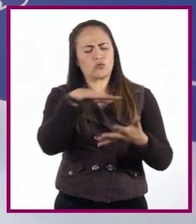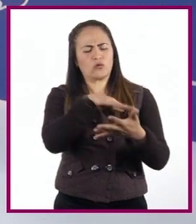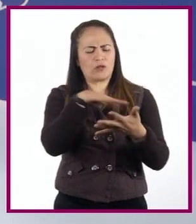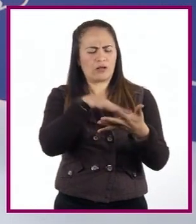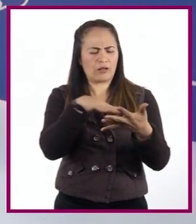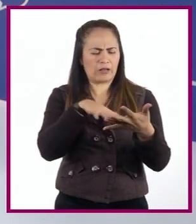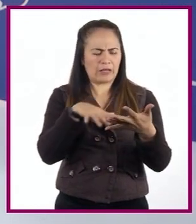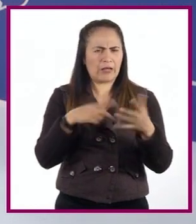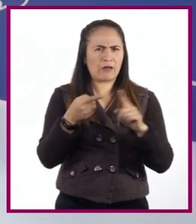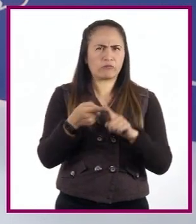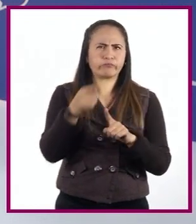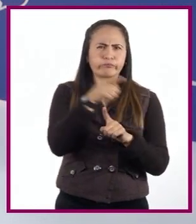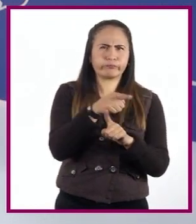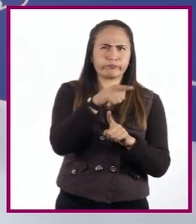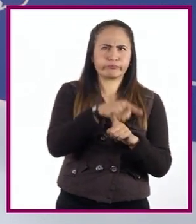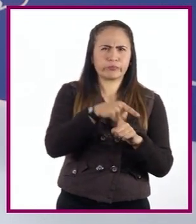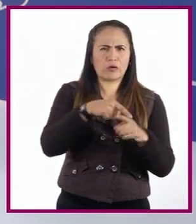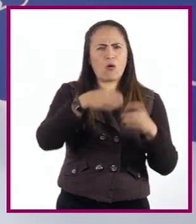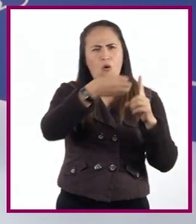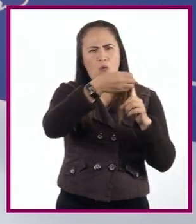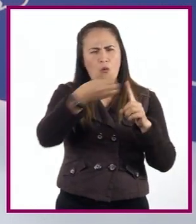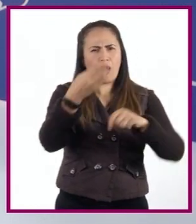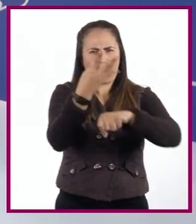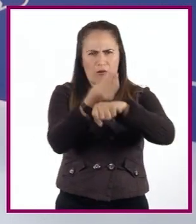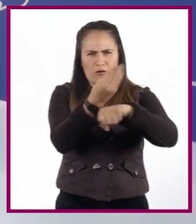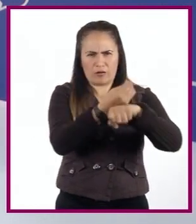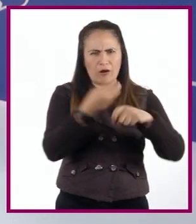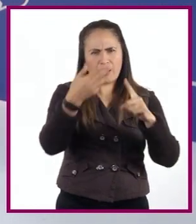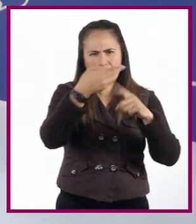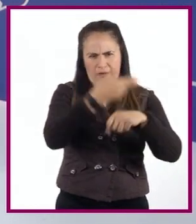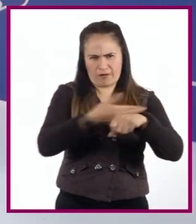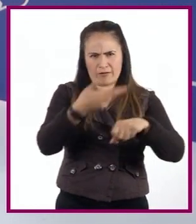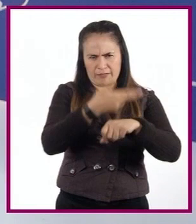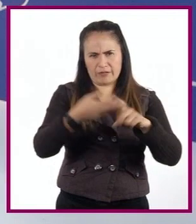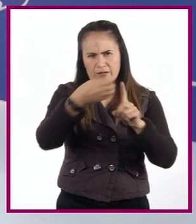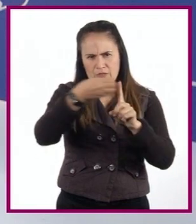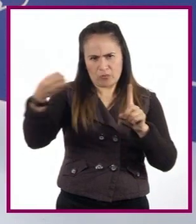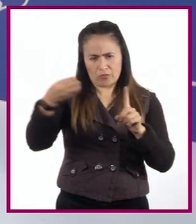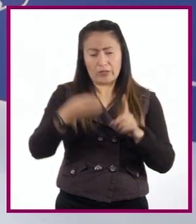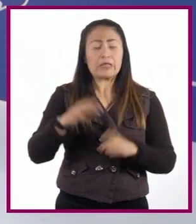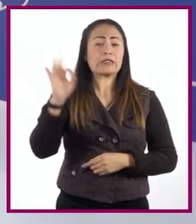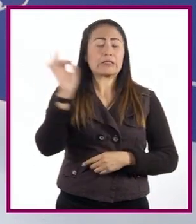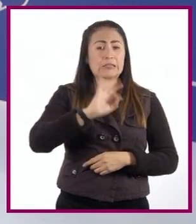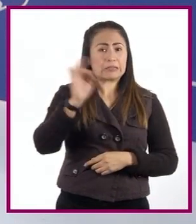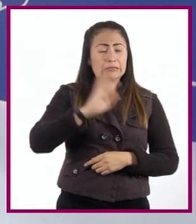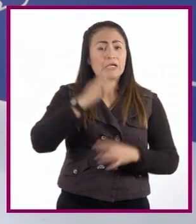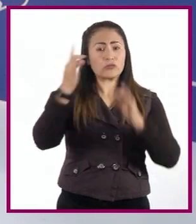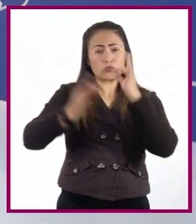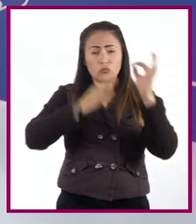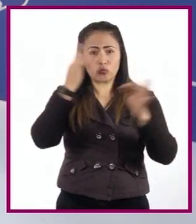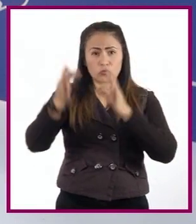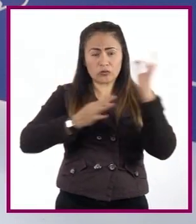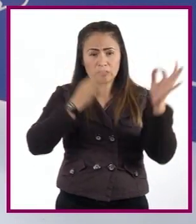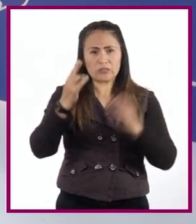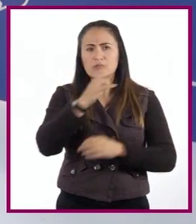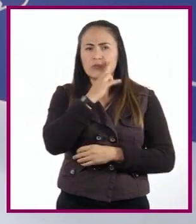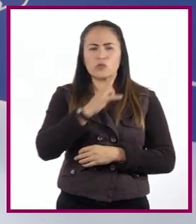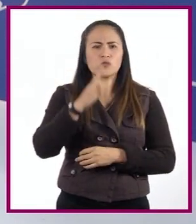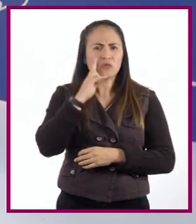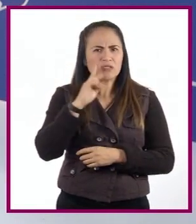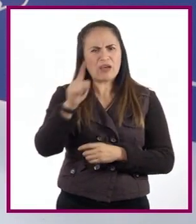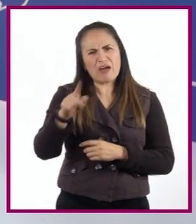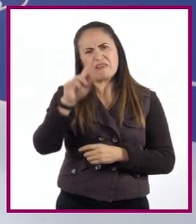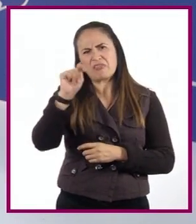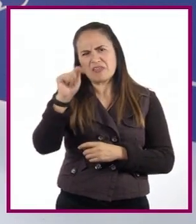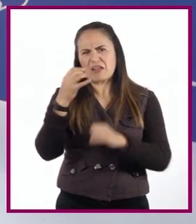toca reconstruir estos hechos. Incluso puede ser que la noticia perdure por varios días en los medios y